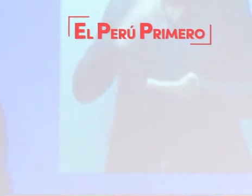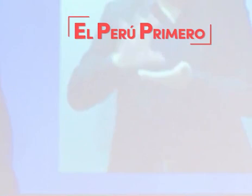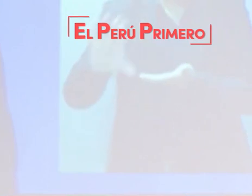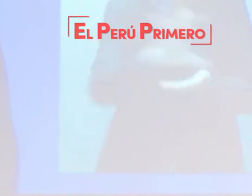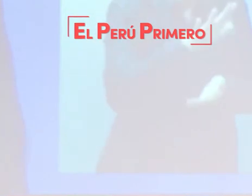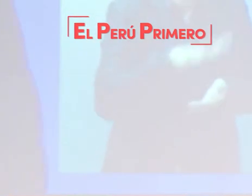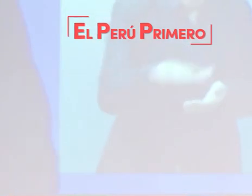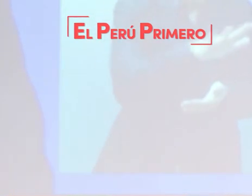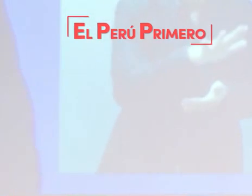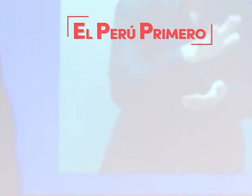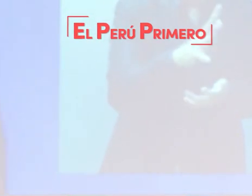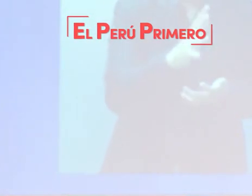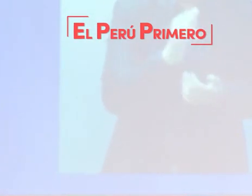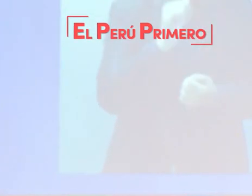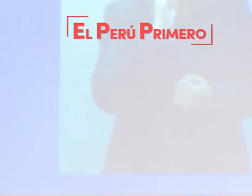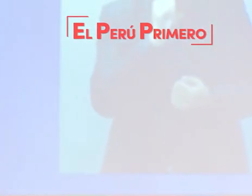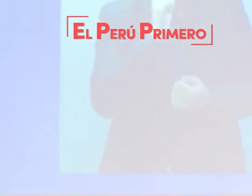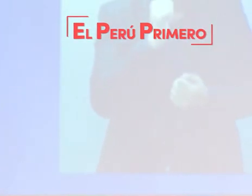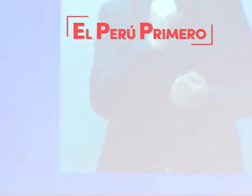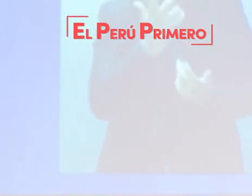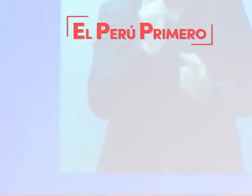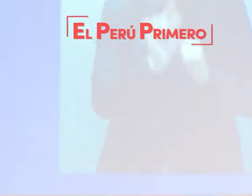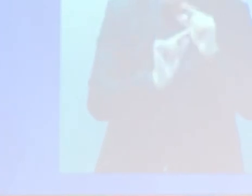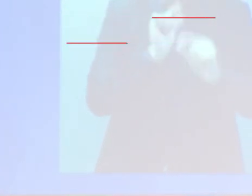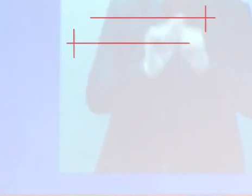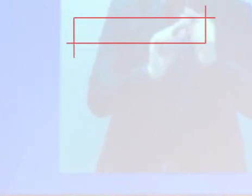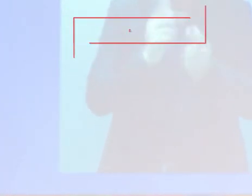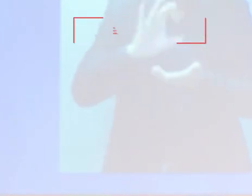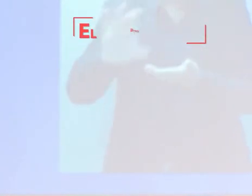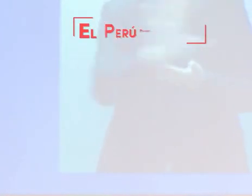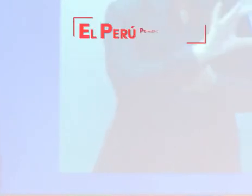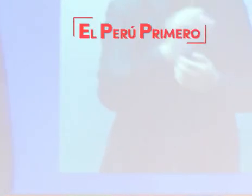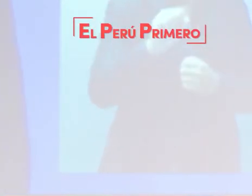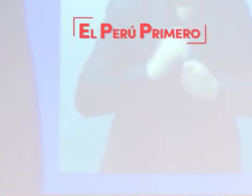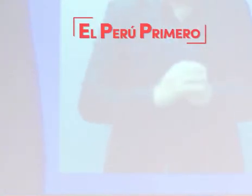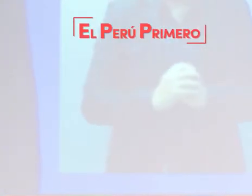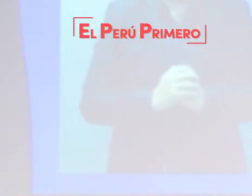el crecimiento económico que hemos tenido aún